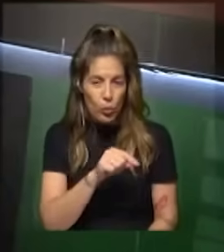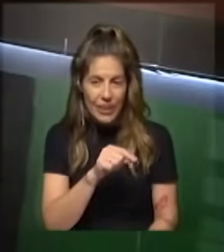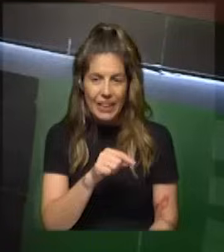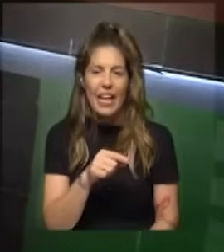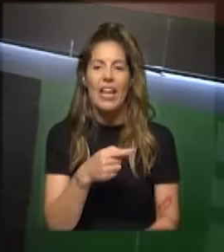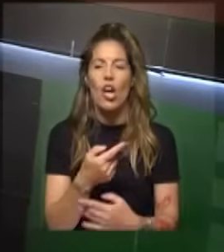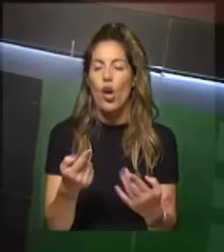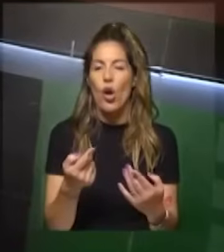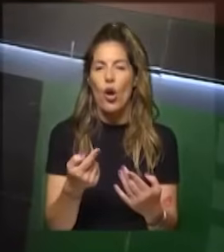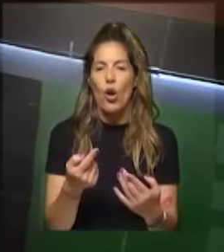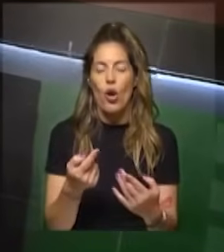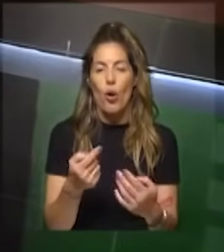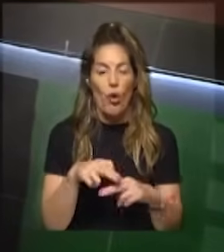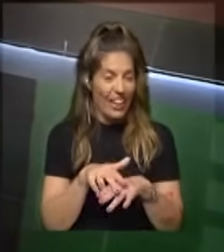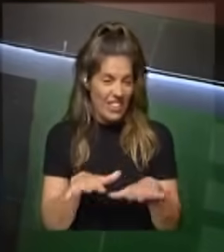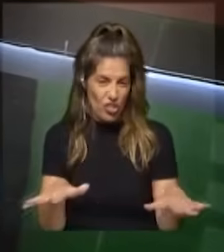sea,